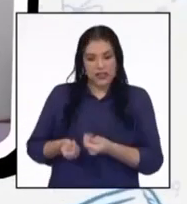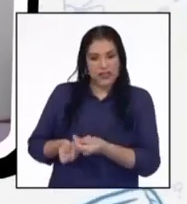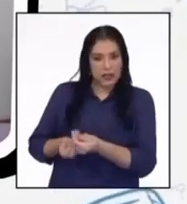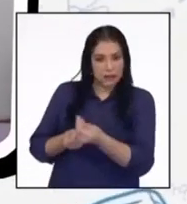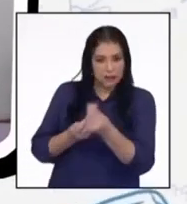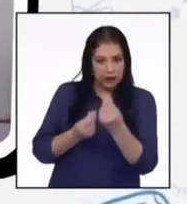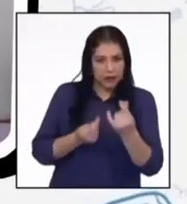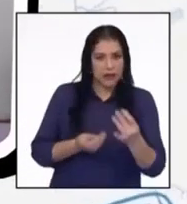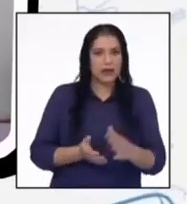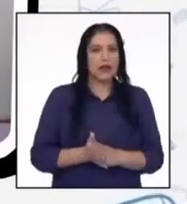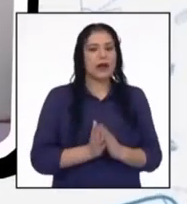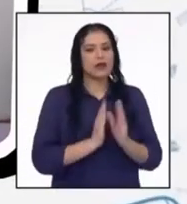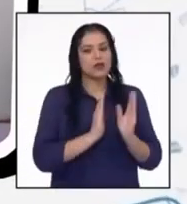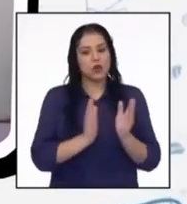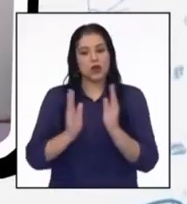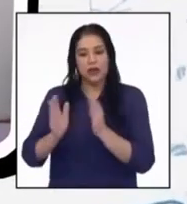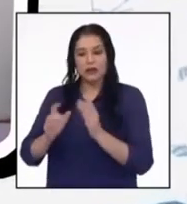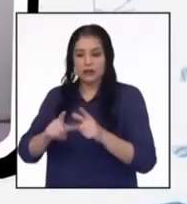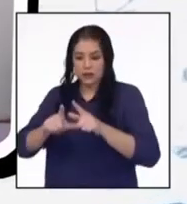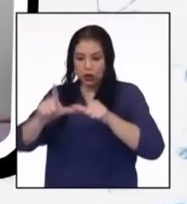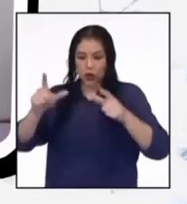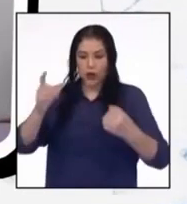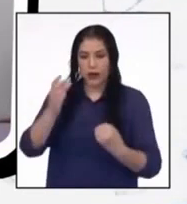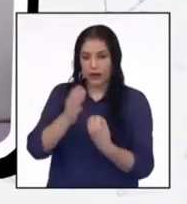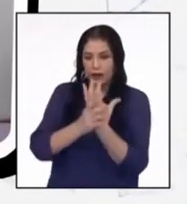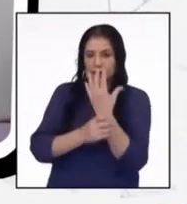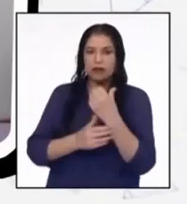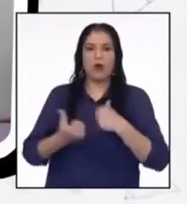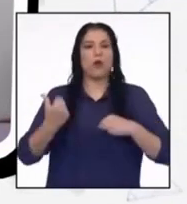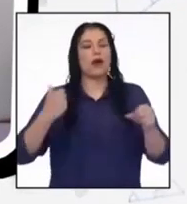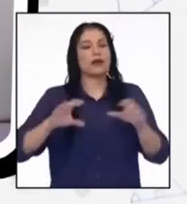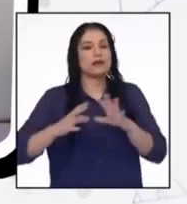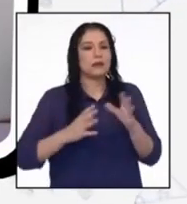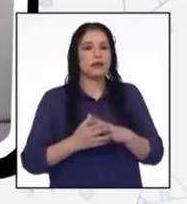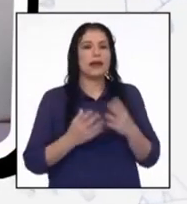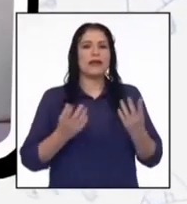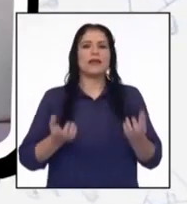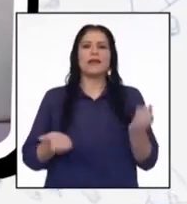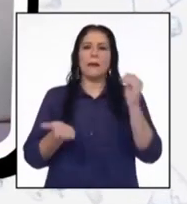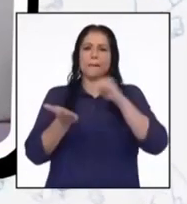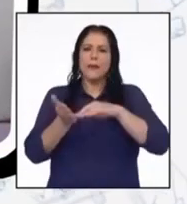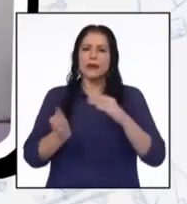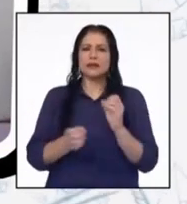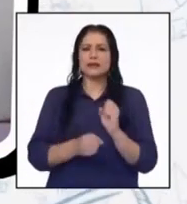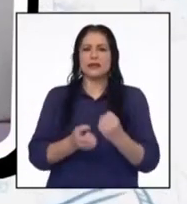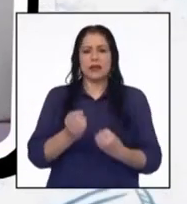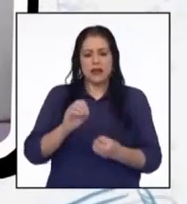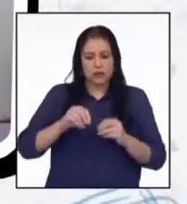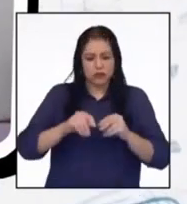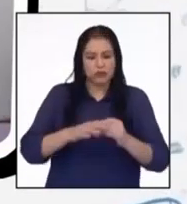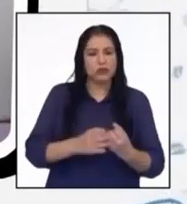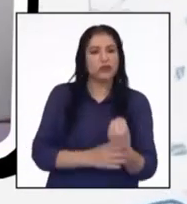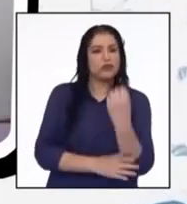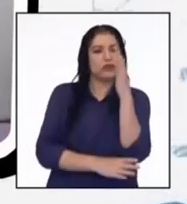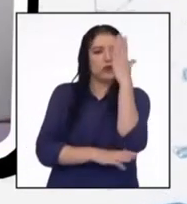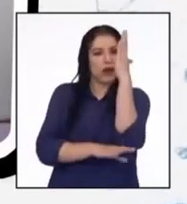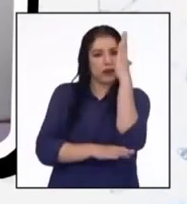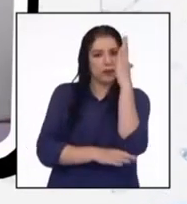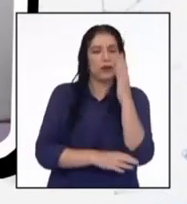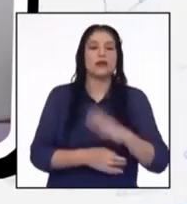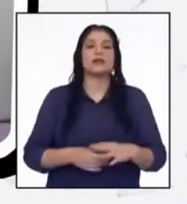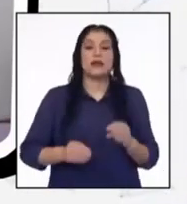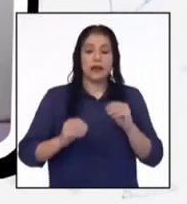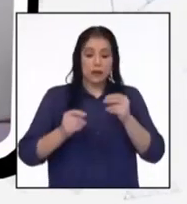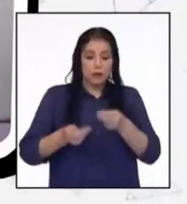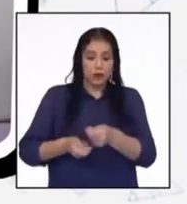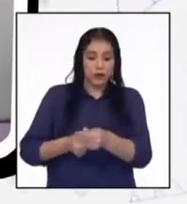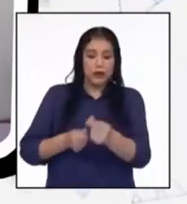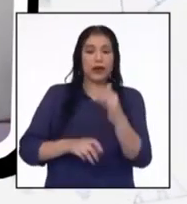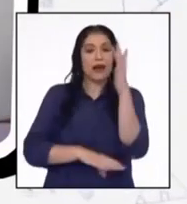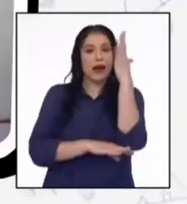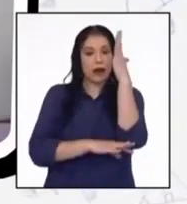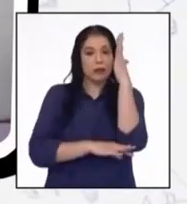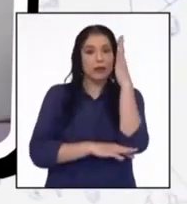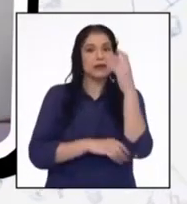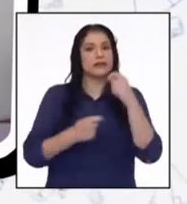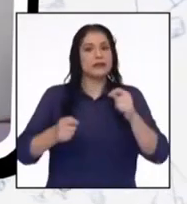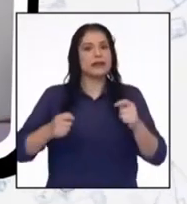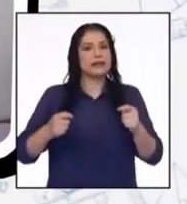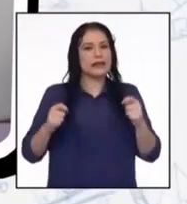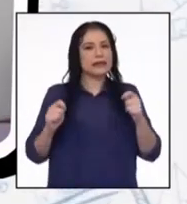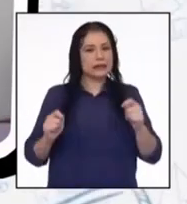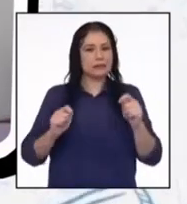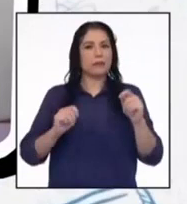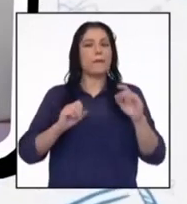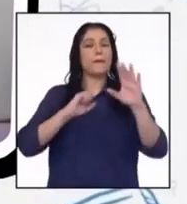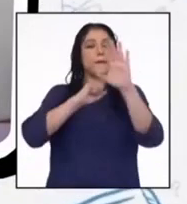semillas, organización de viveros o actividades de reforestación. Por ejemplo, sembrar árboles evita la erosión y